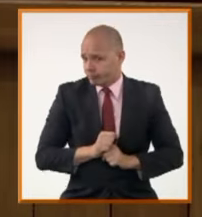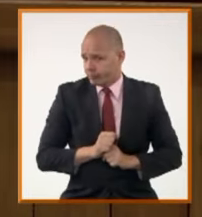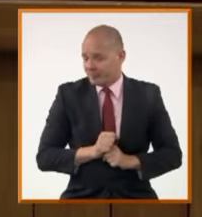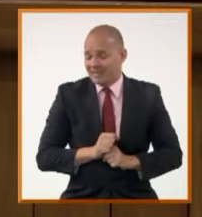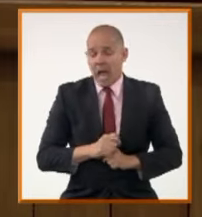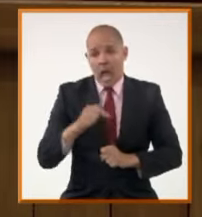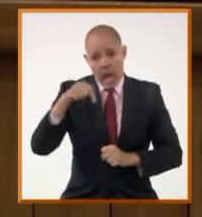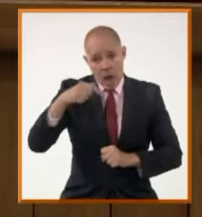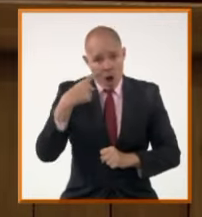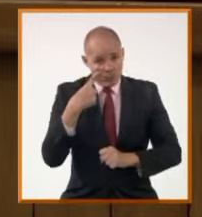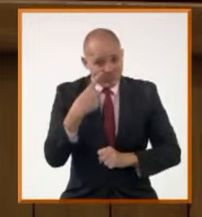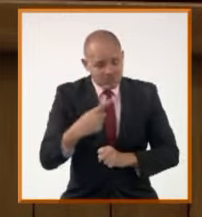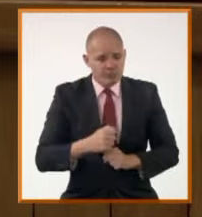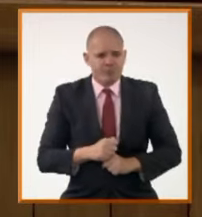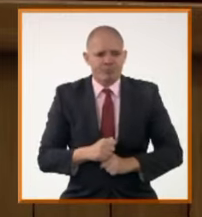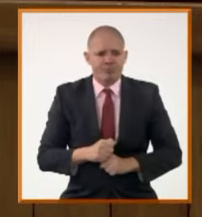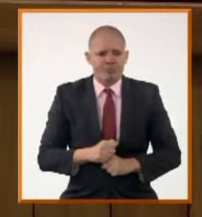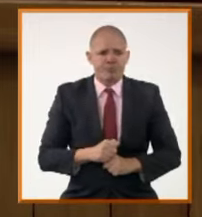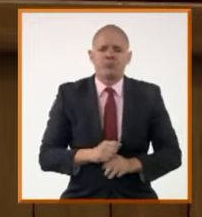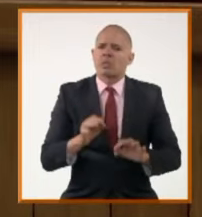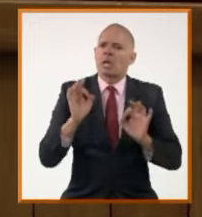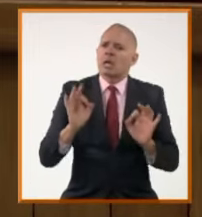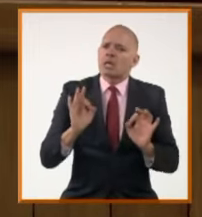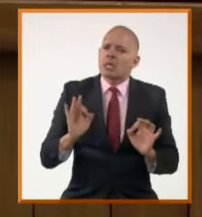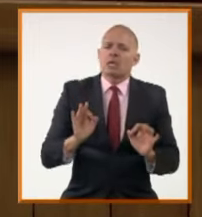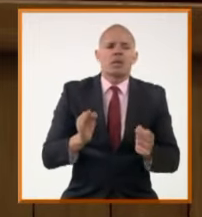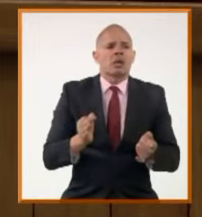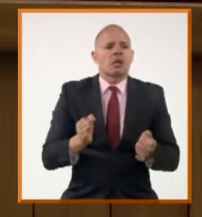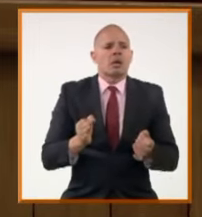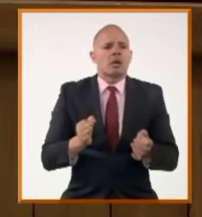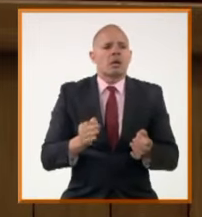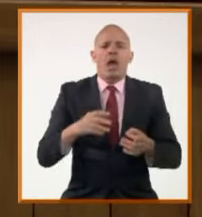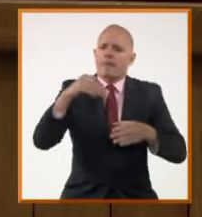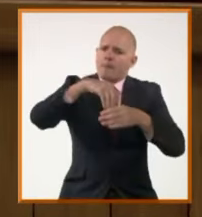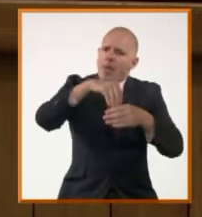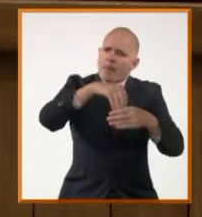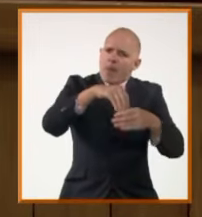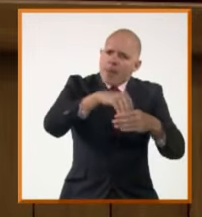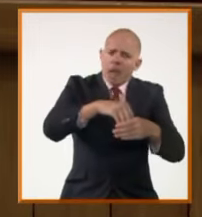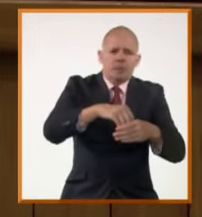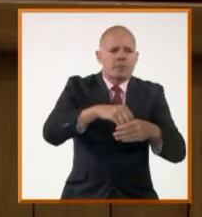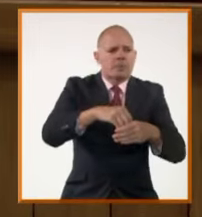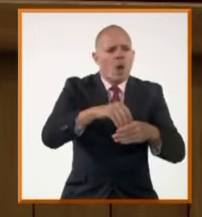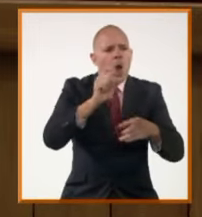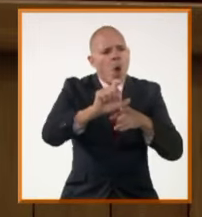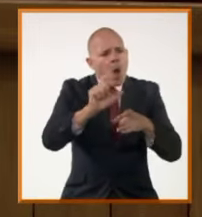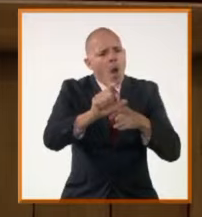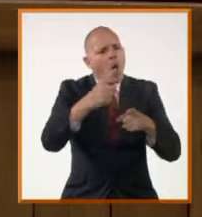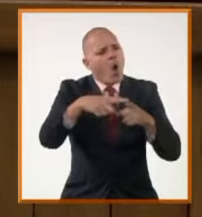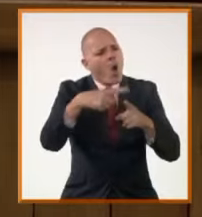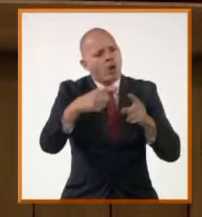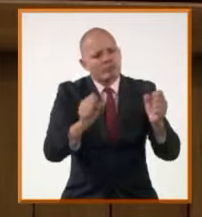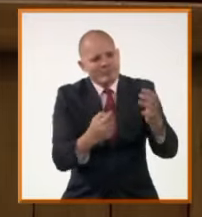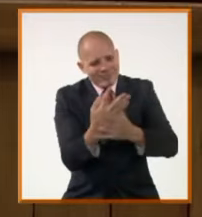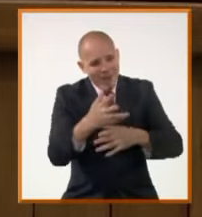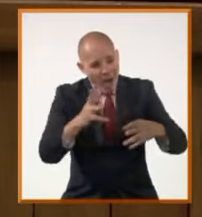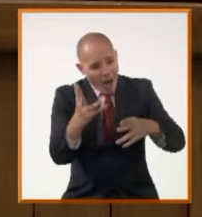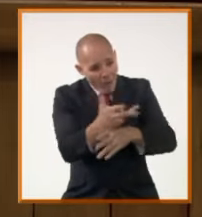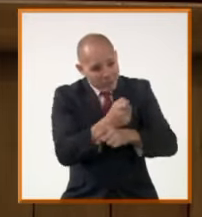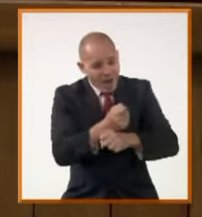80% está en diferentes manos y formas productivas que no son estatales.